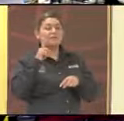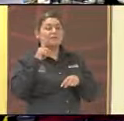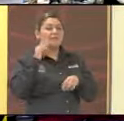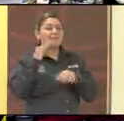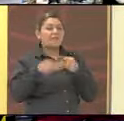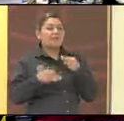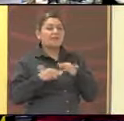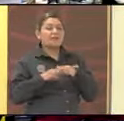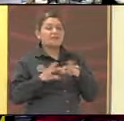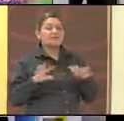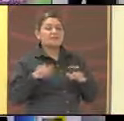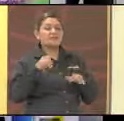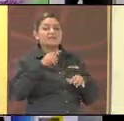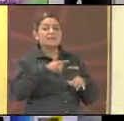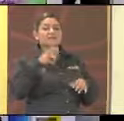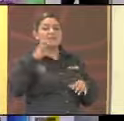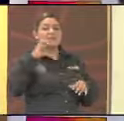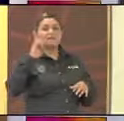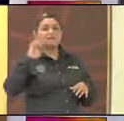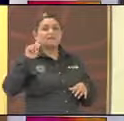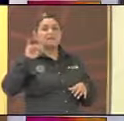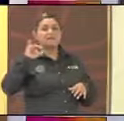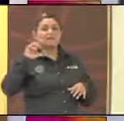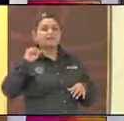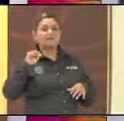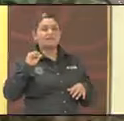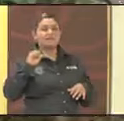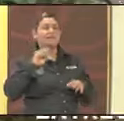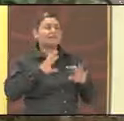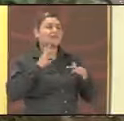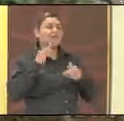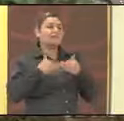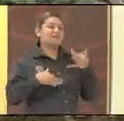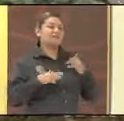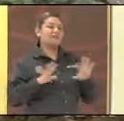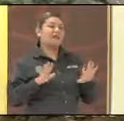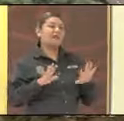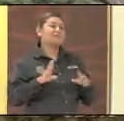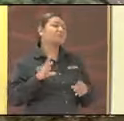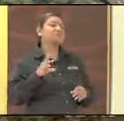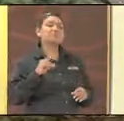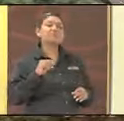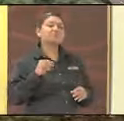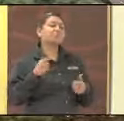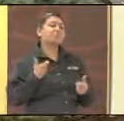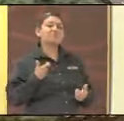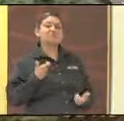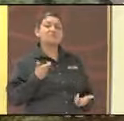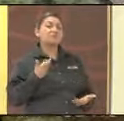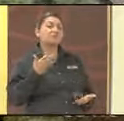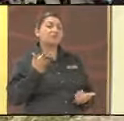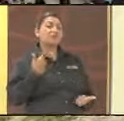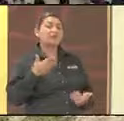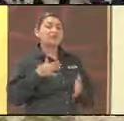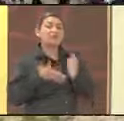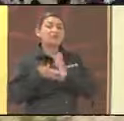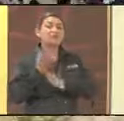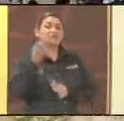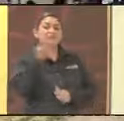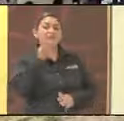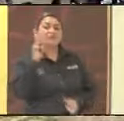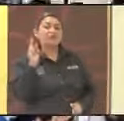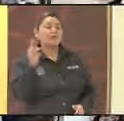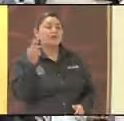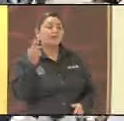nivel bachillerato en el CETIS 78 y en el CEBETIS, y luego ya no tienen capacidad económica para irse a estudiar a